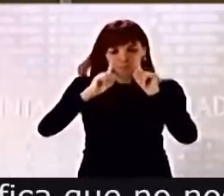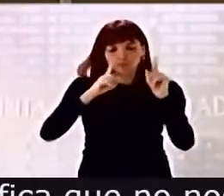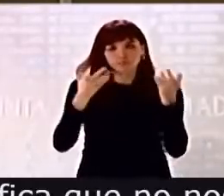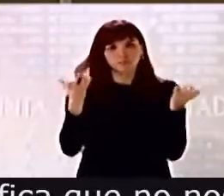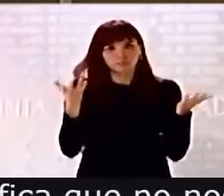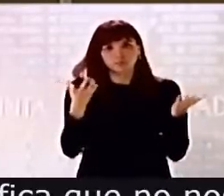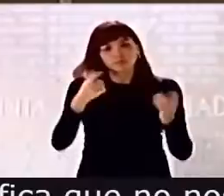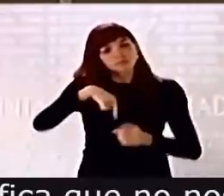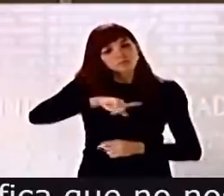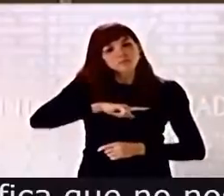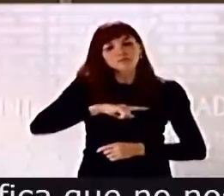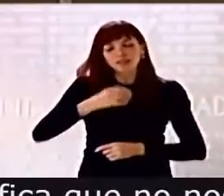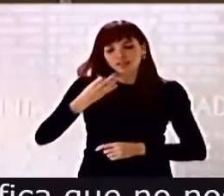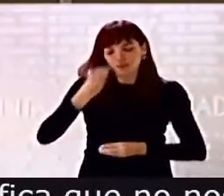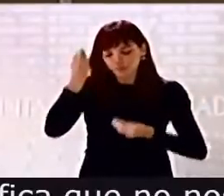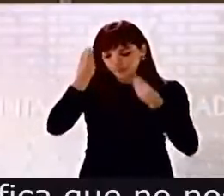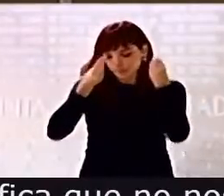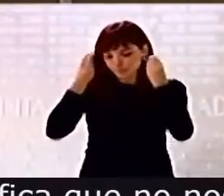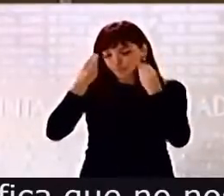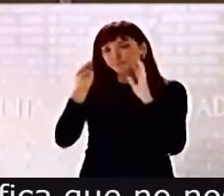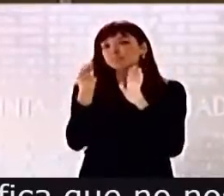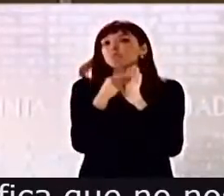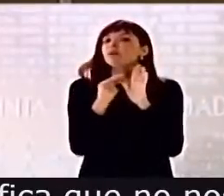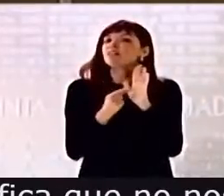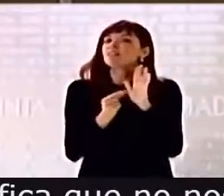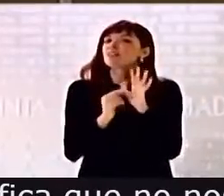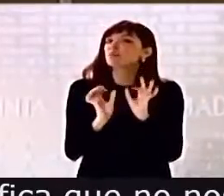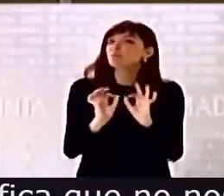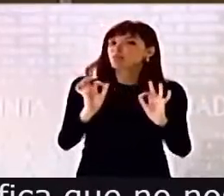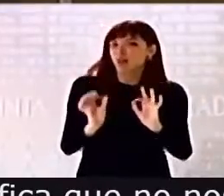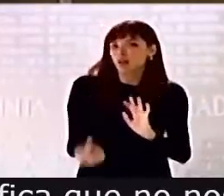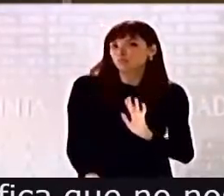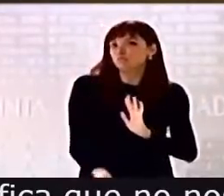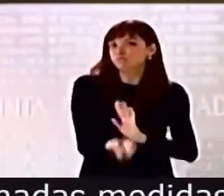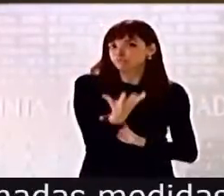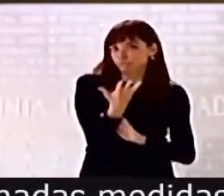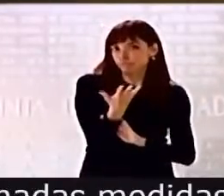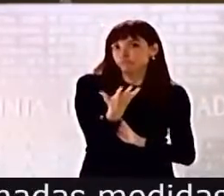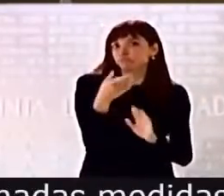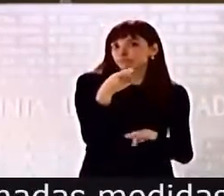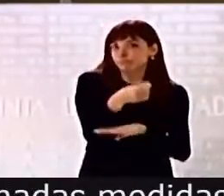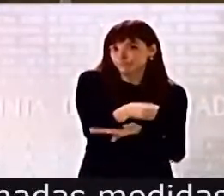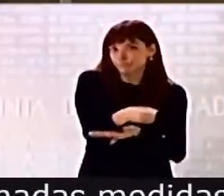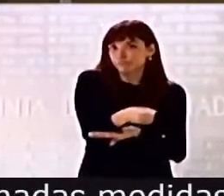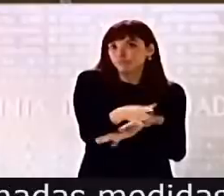que adoptar determinadas medidas que conlleven